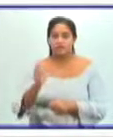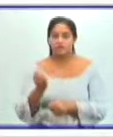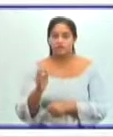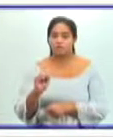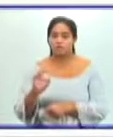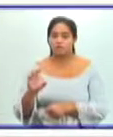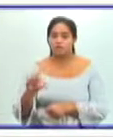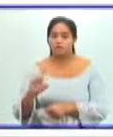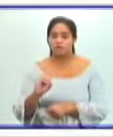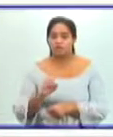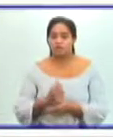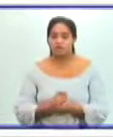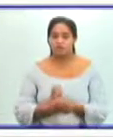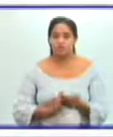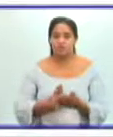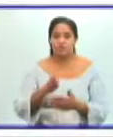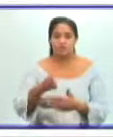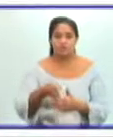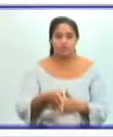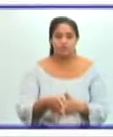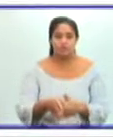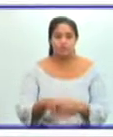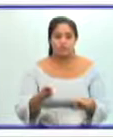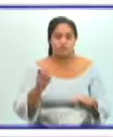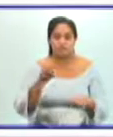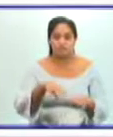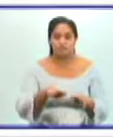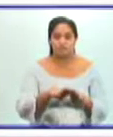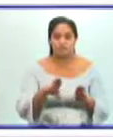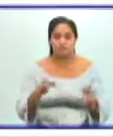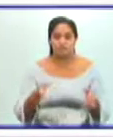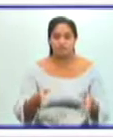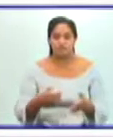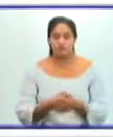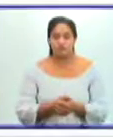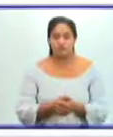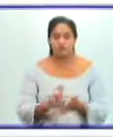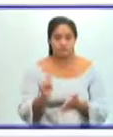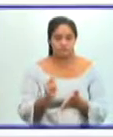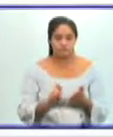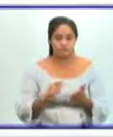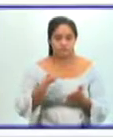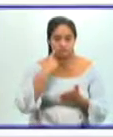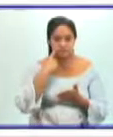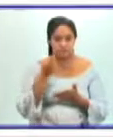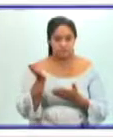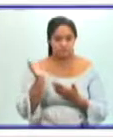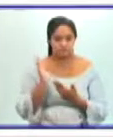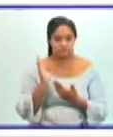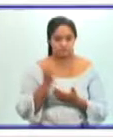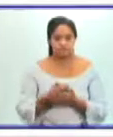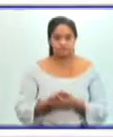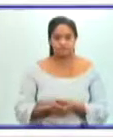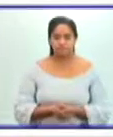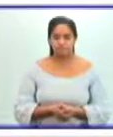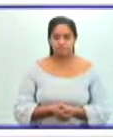dejarlo en la caja. Te propongo ahora que anotes esto que te aparece en pantalla.